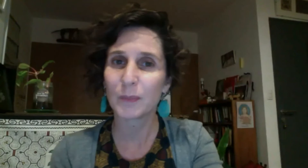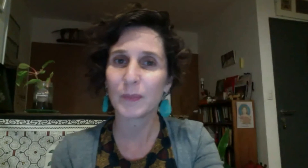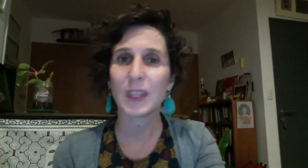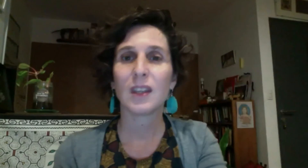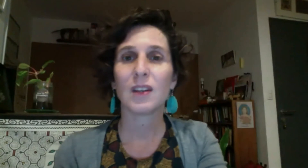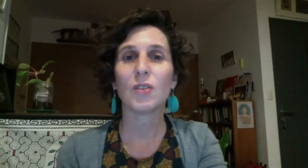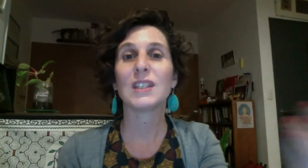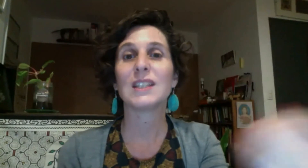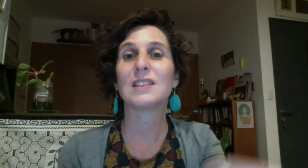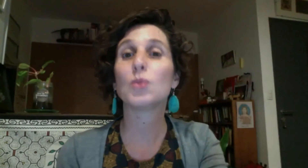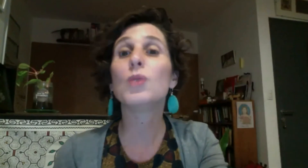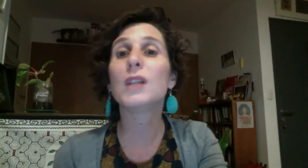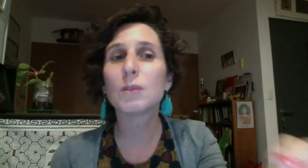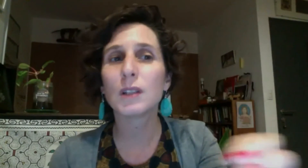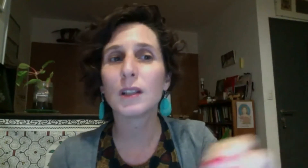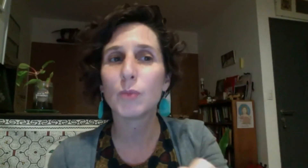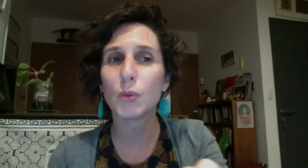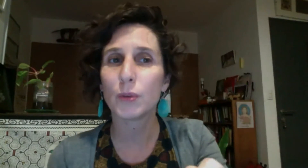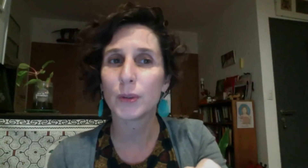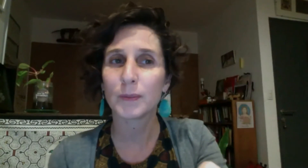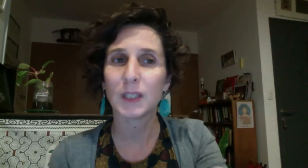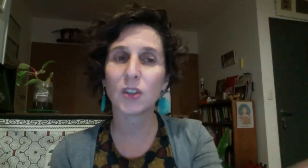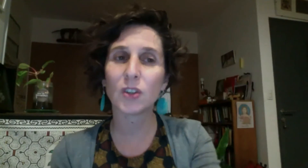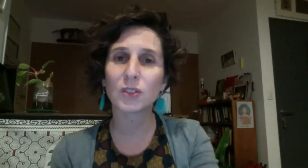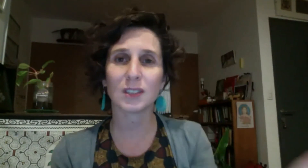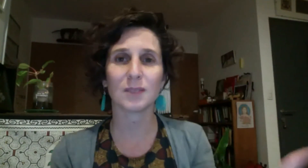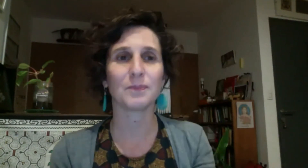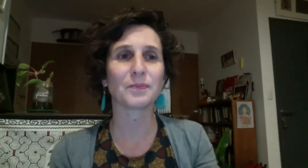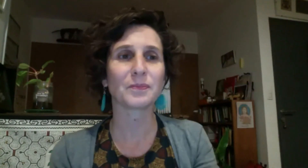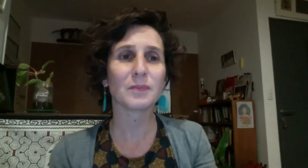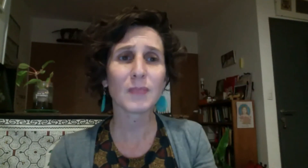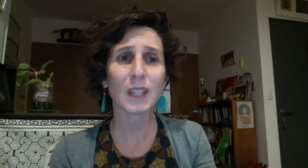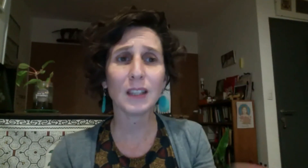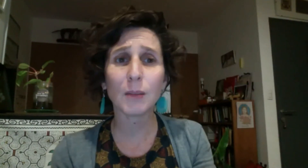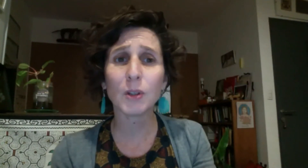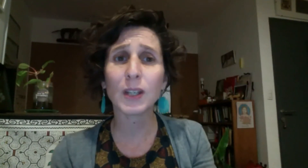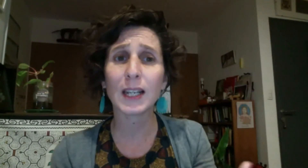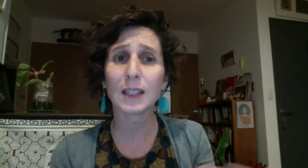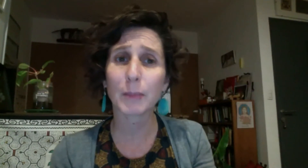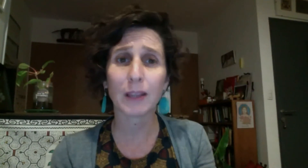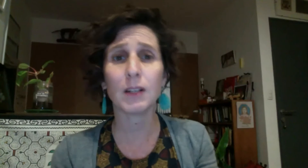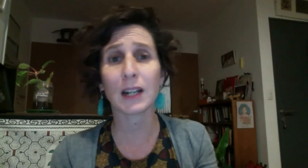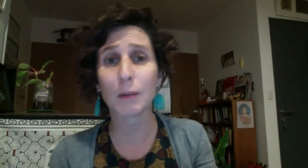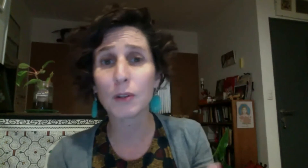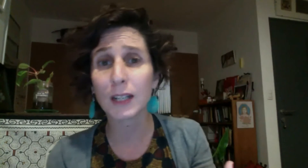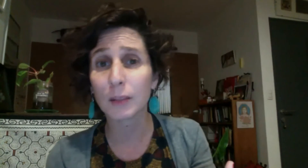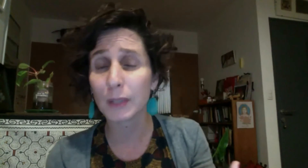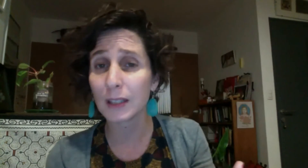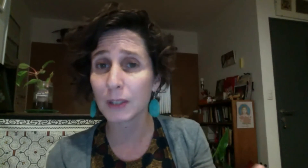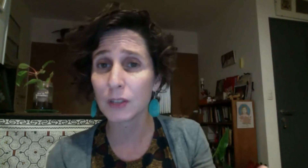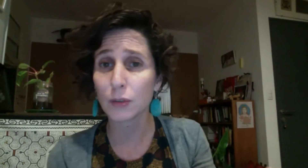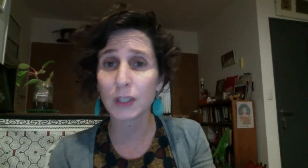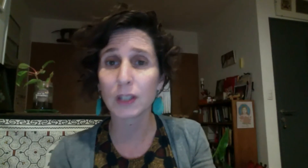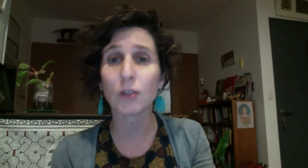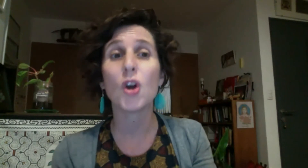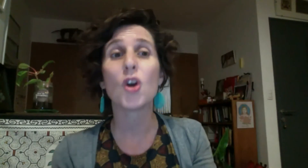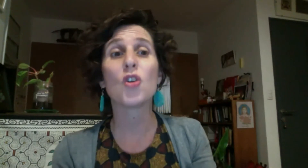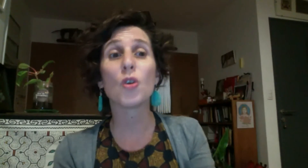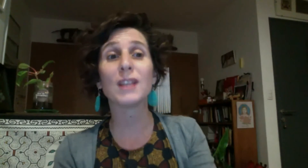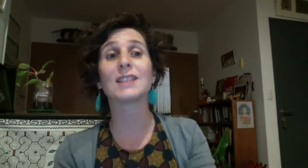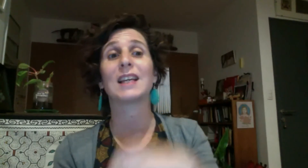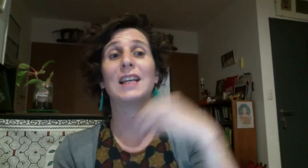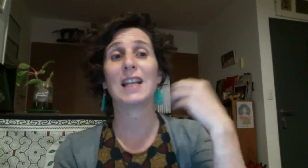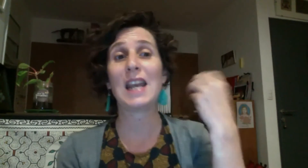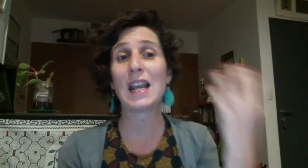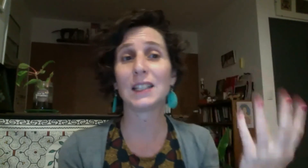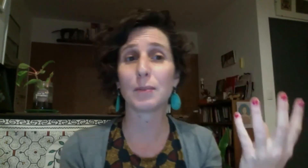filtro, ¿no? Desde su lectura del mundo. Entonces, digamos que la tapada o la Rabona que pinta Pancho Fierro no